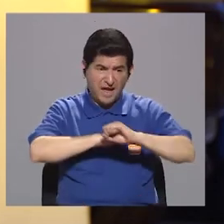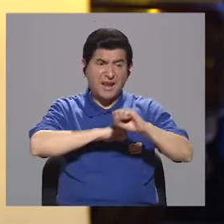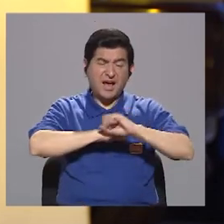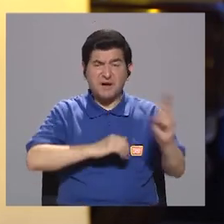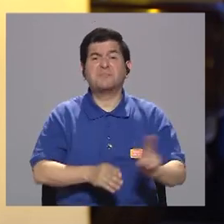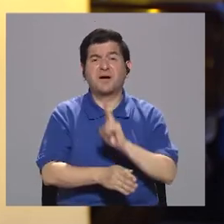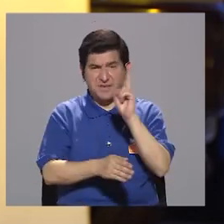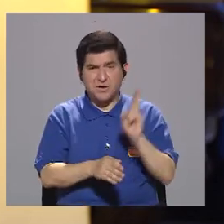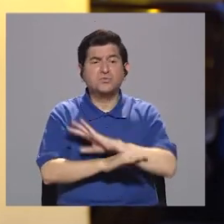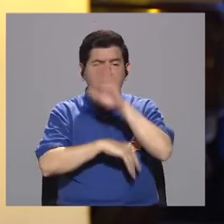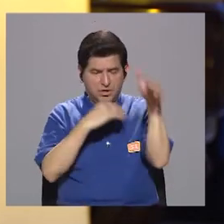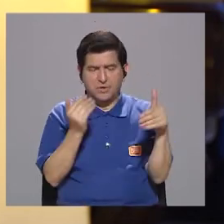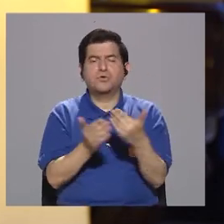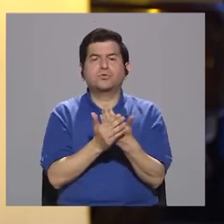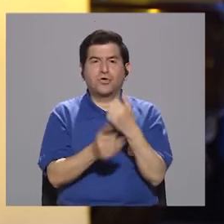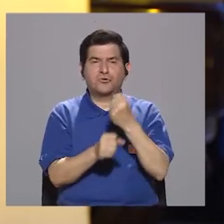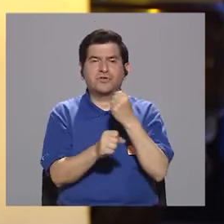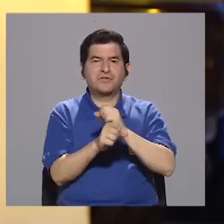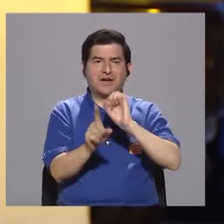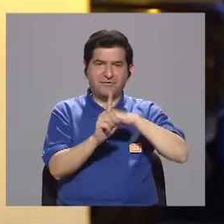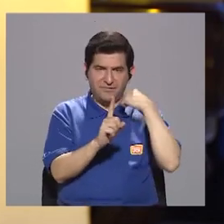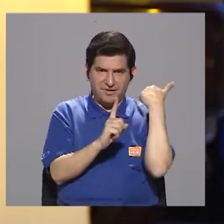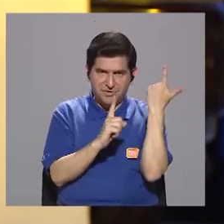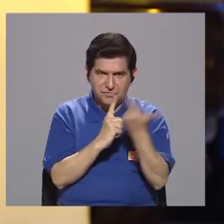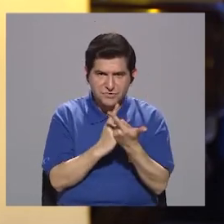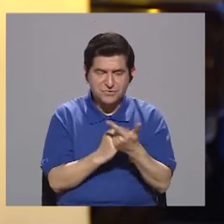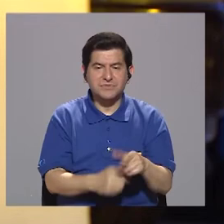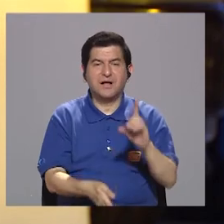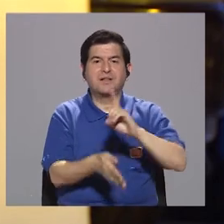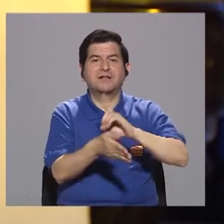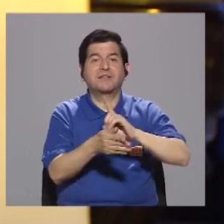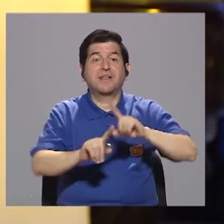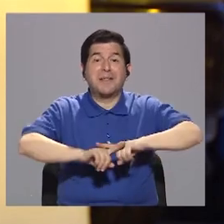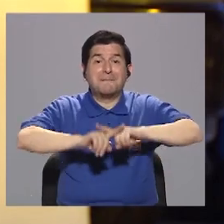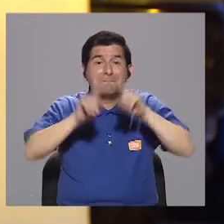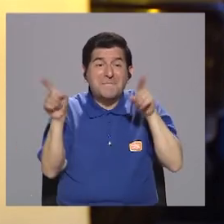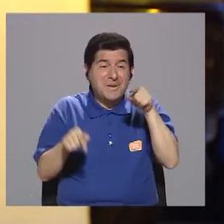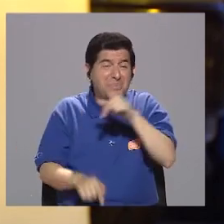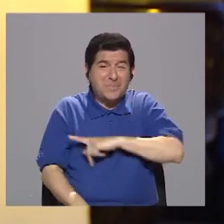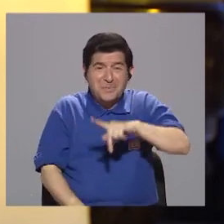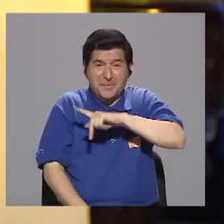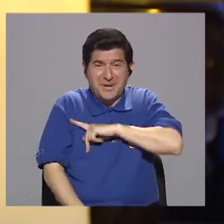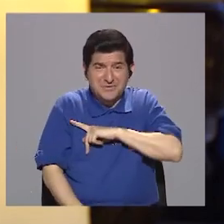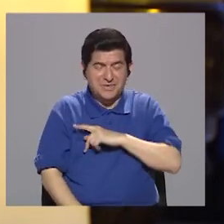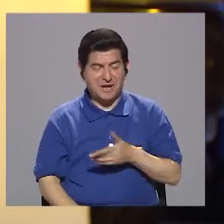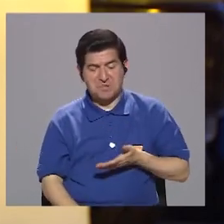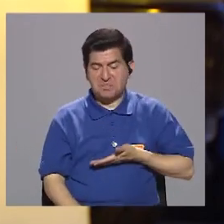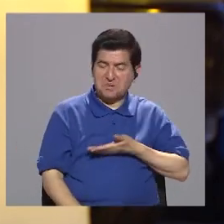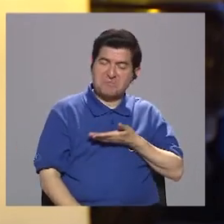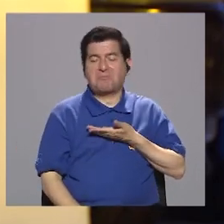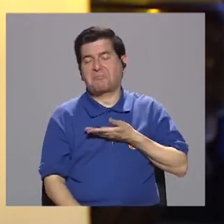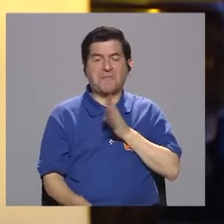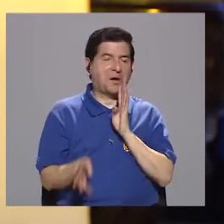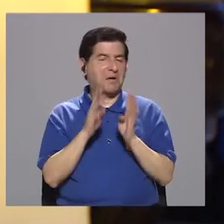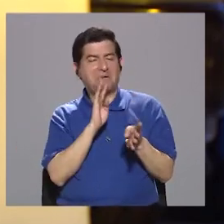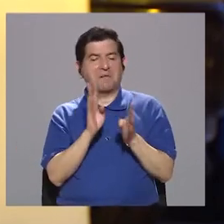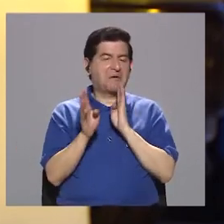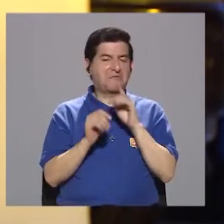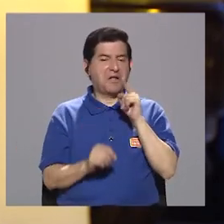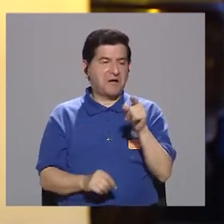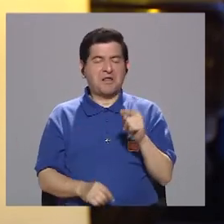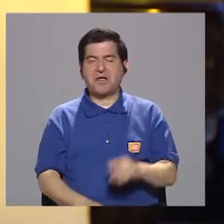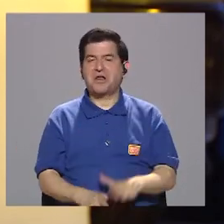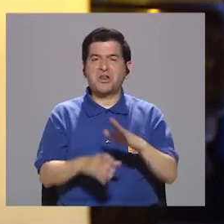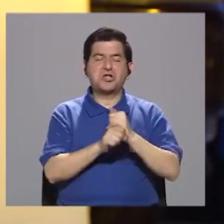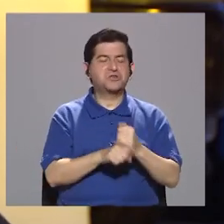sí se usó todo eso, la obra social del doctor, pero que él personalmente alardeara de que él